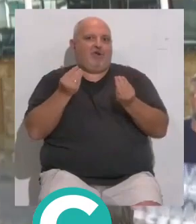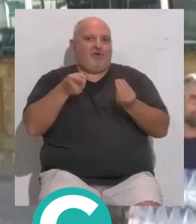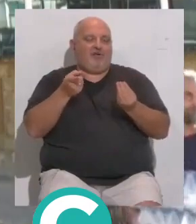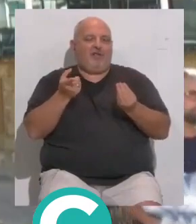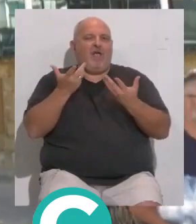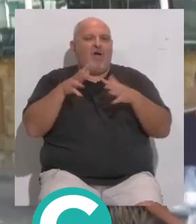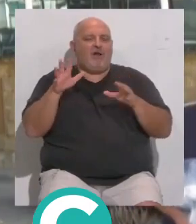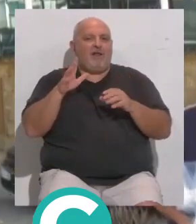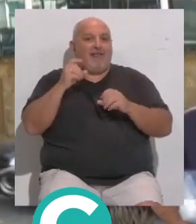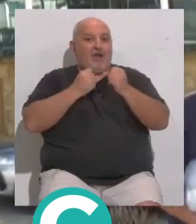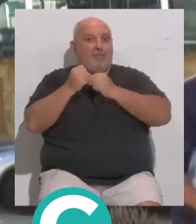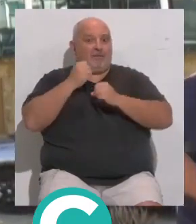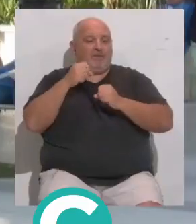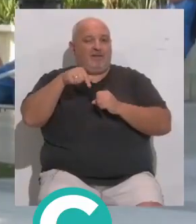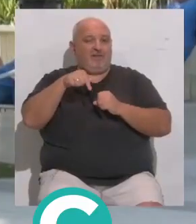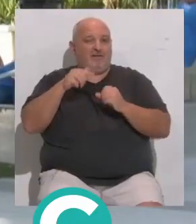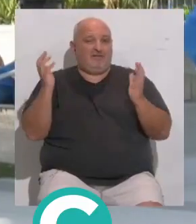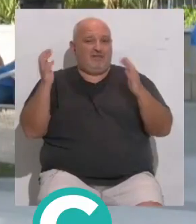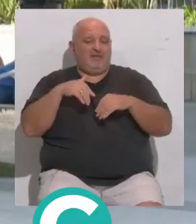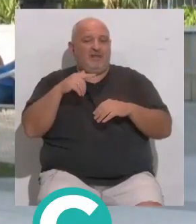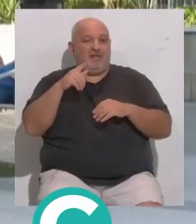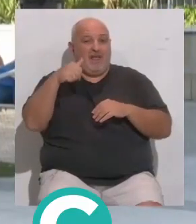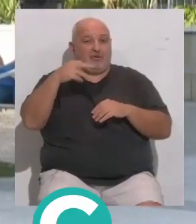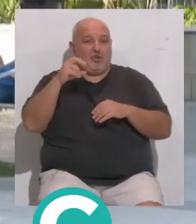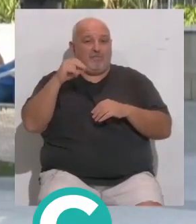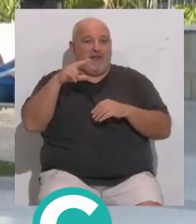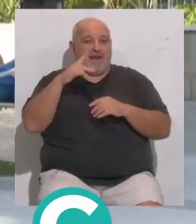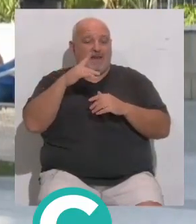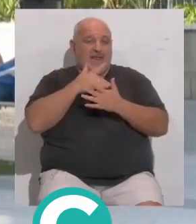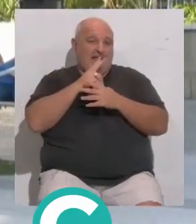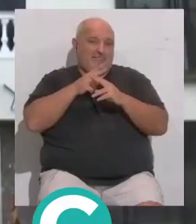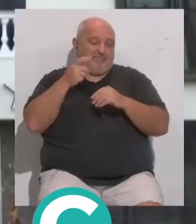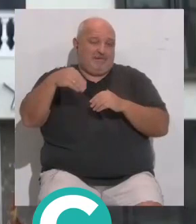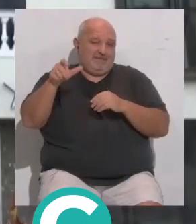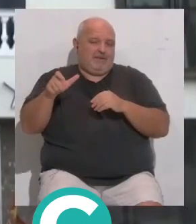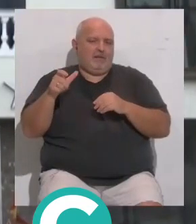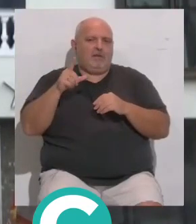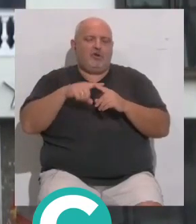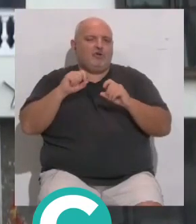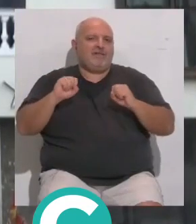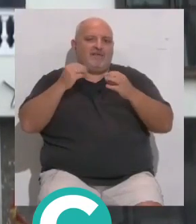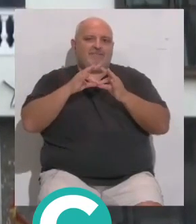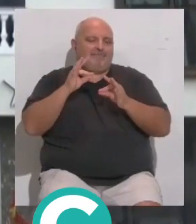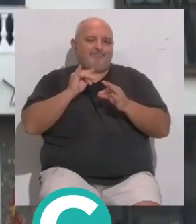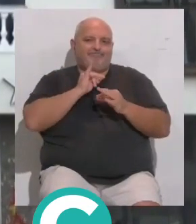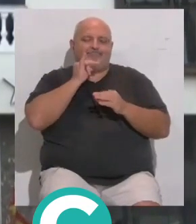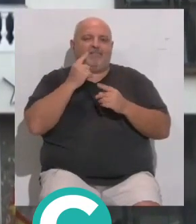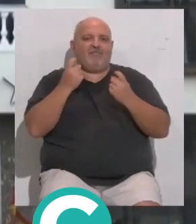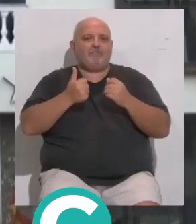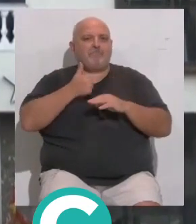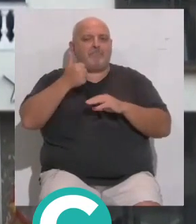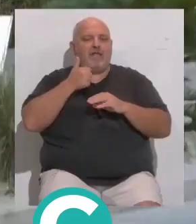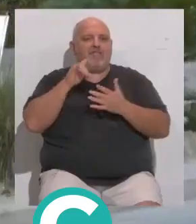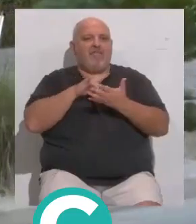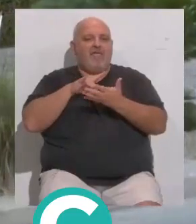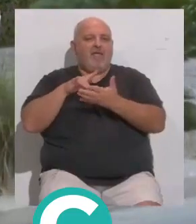a pesar del impacto económico de ambos eventos, Antonio de María ha señalado que se prevé que no sea salvado septiembre. Faltan algunos